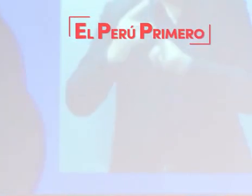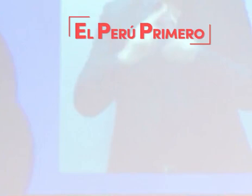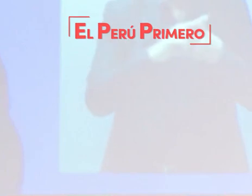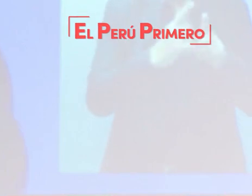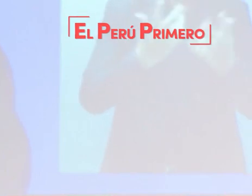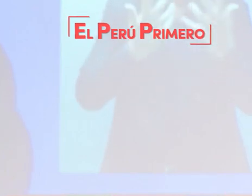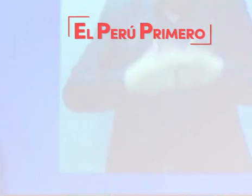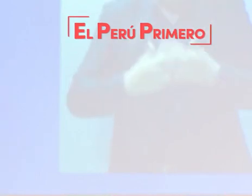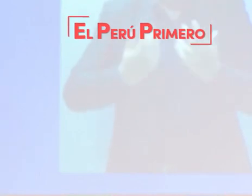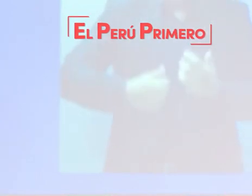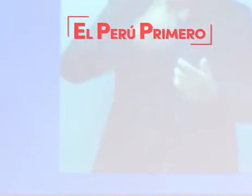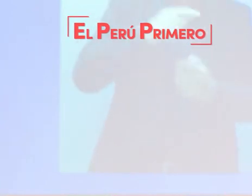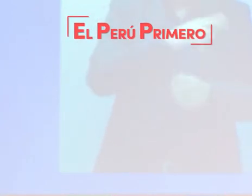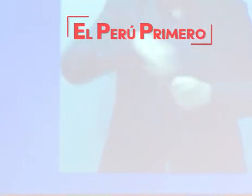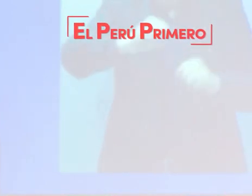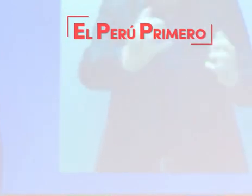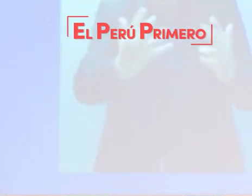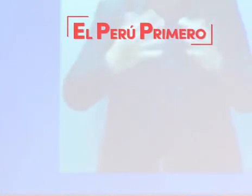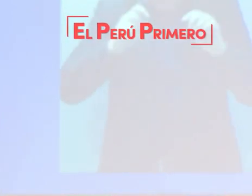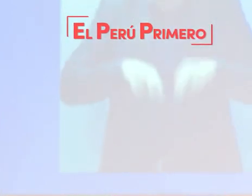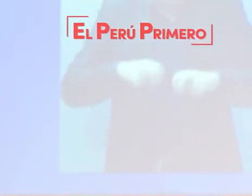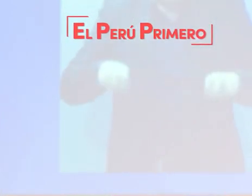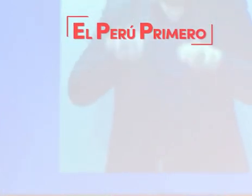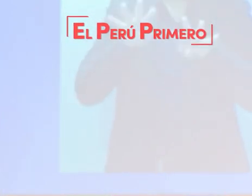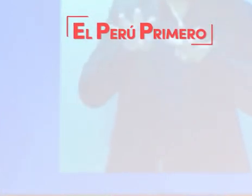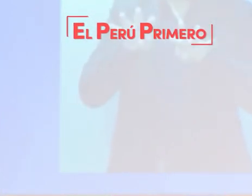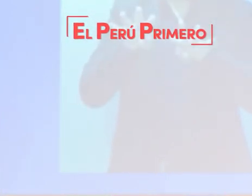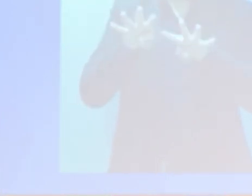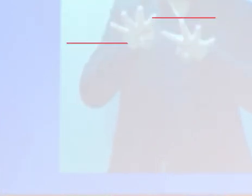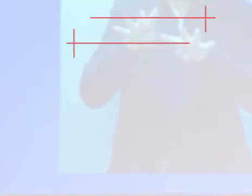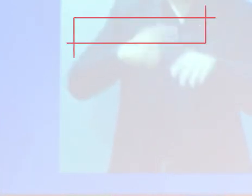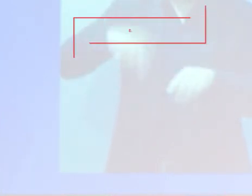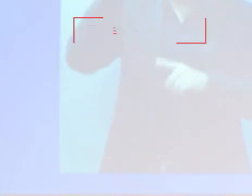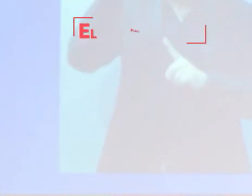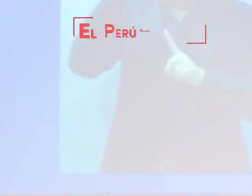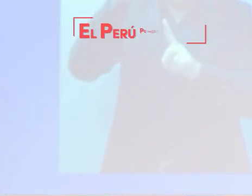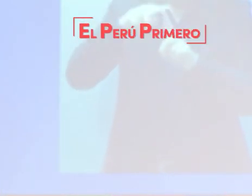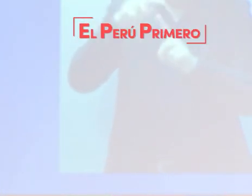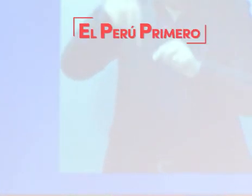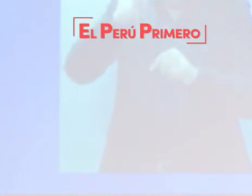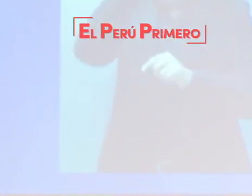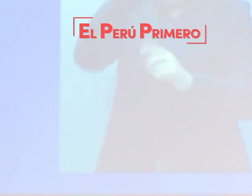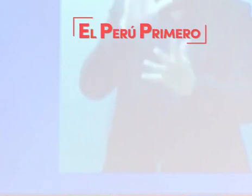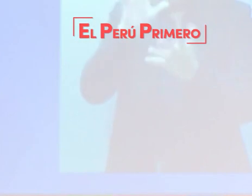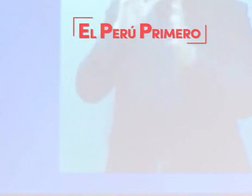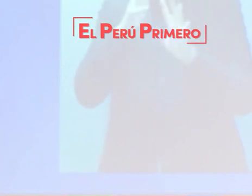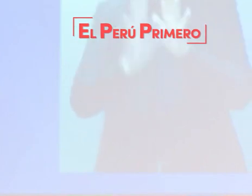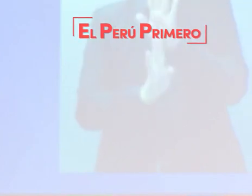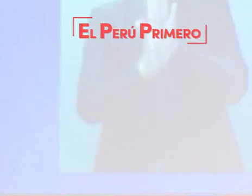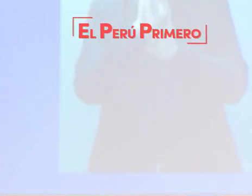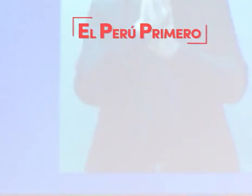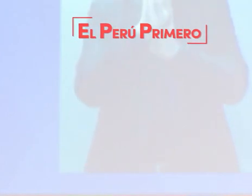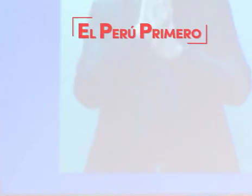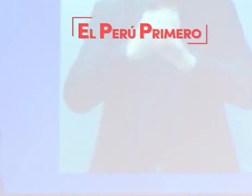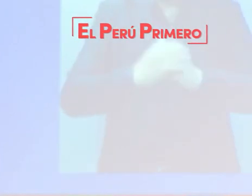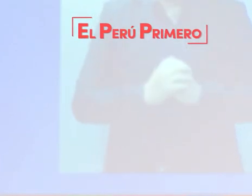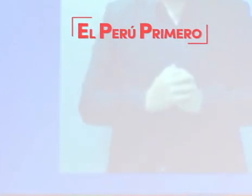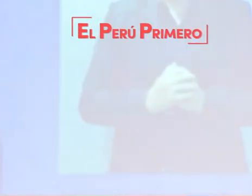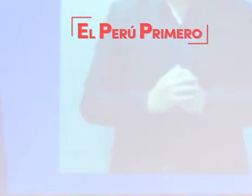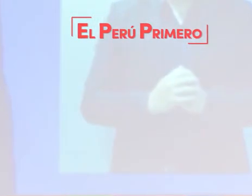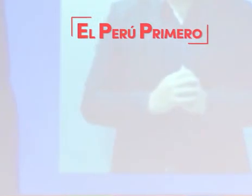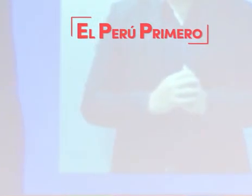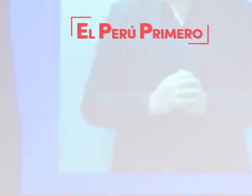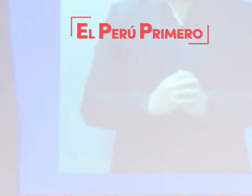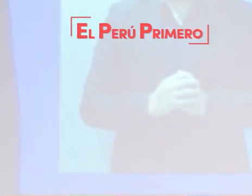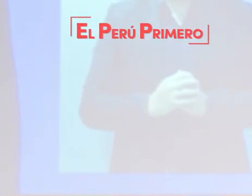Estamos realmente los que queremos cambiar al Perú. Y es por eso, qué bien que ahora se les